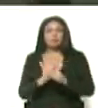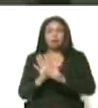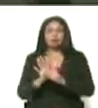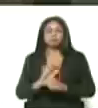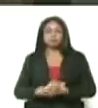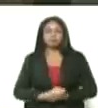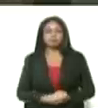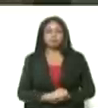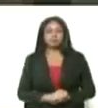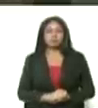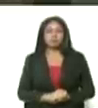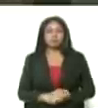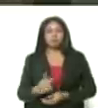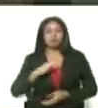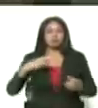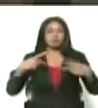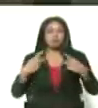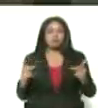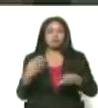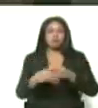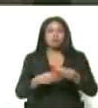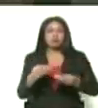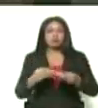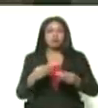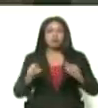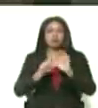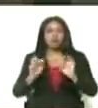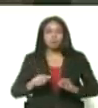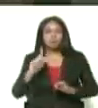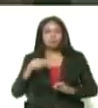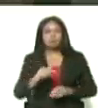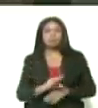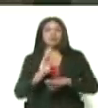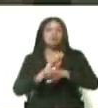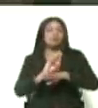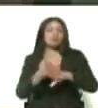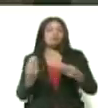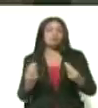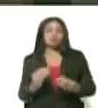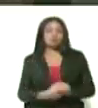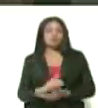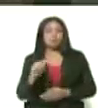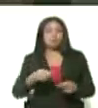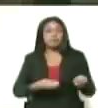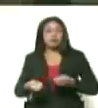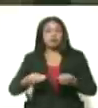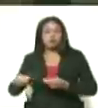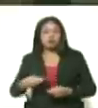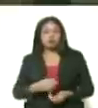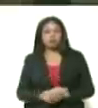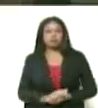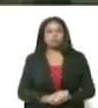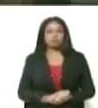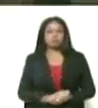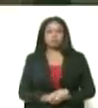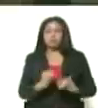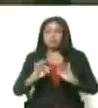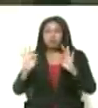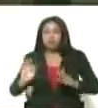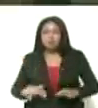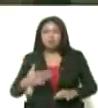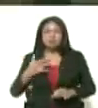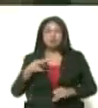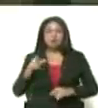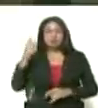COVID-19 nos ha permitido acciones tempranas para prevenir y para controlar. En ese sentido, al día de